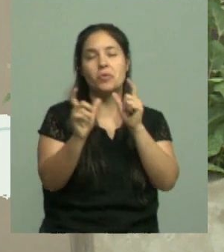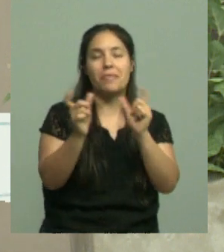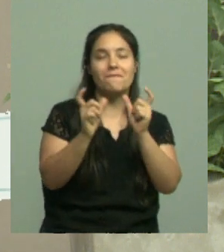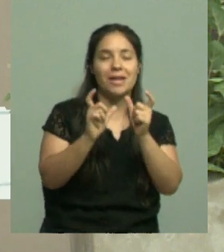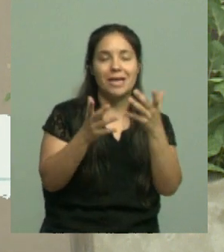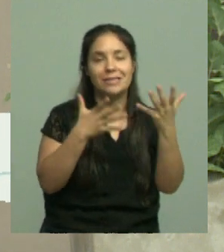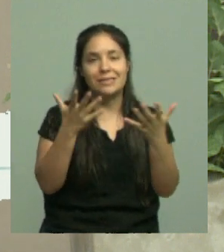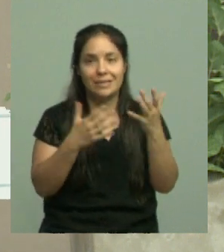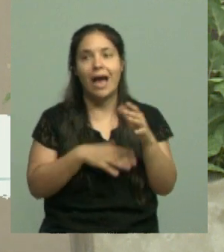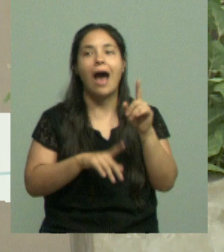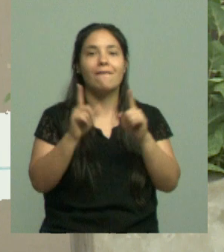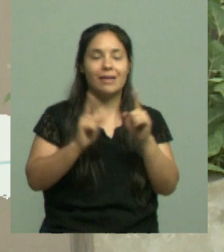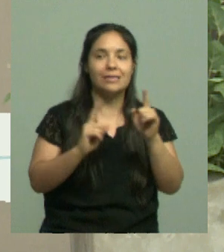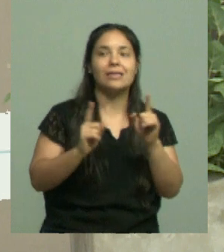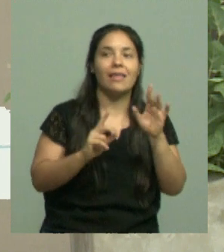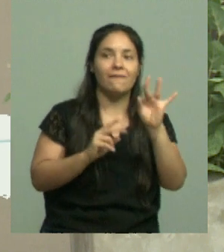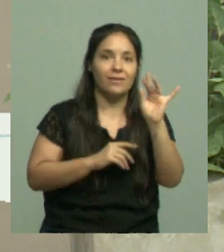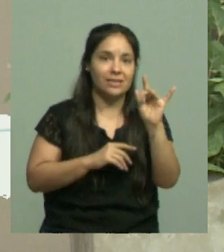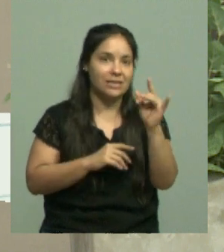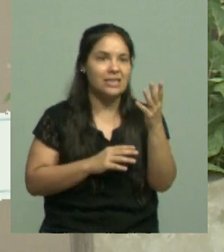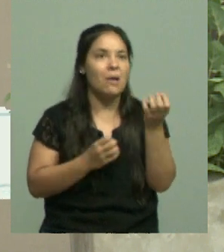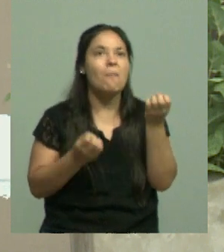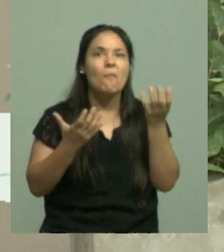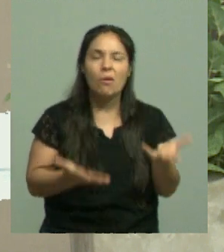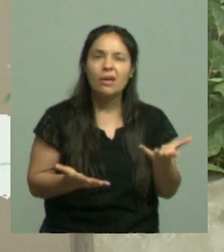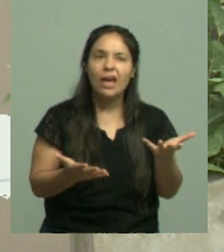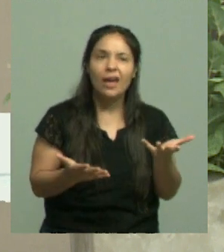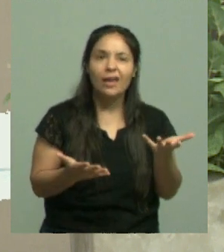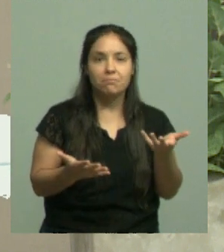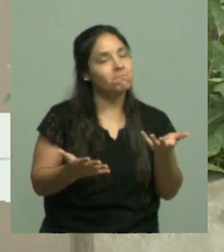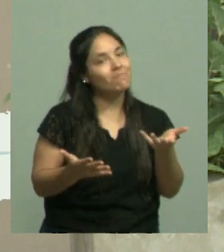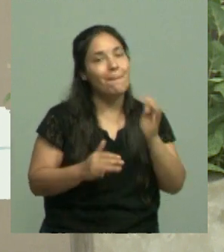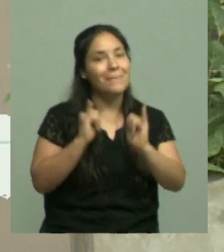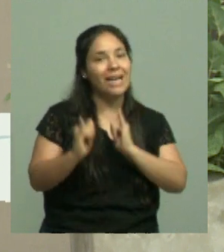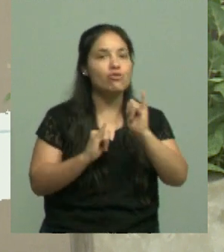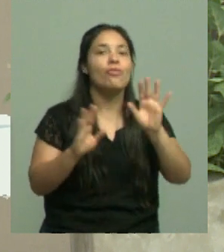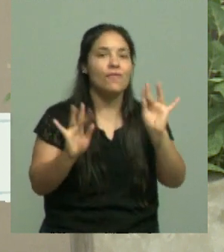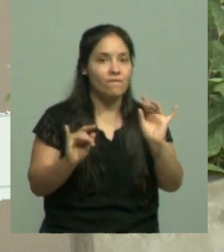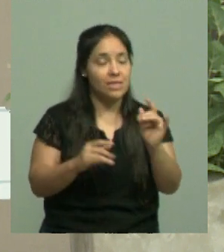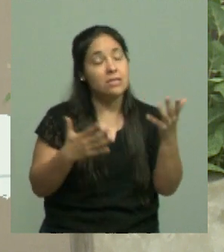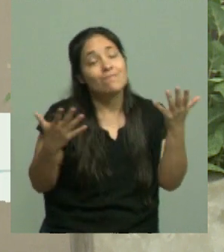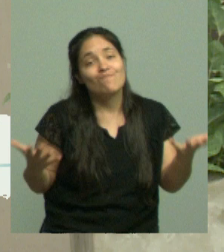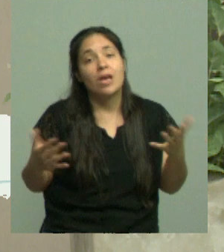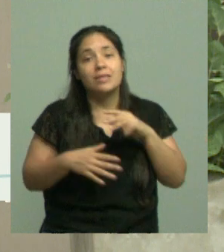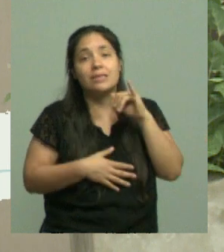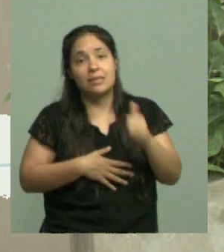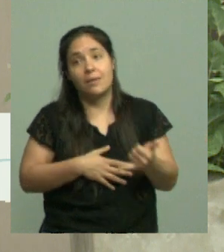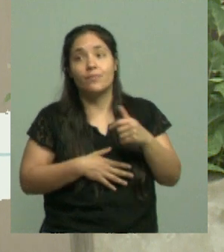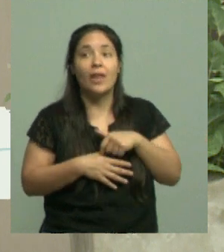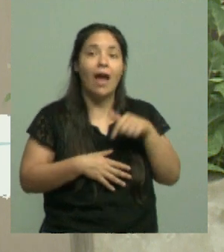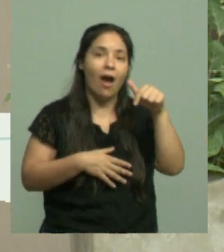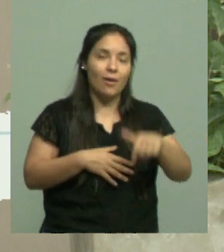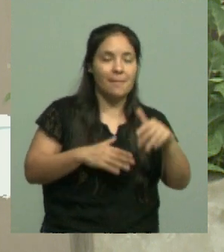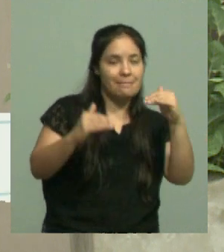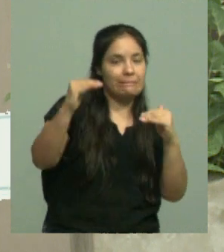ahí es difícil encontrar como una explicación muy concreta a eso. Sí. Pero bueno, sí, estamos más o menos